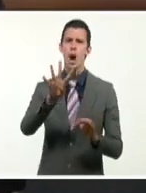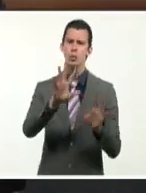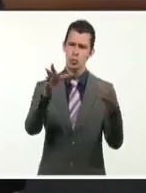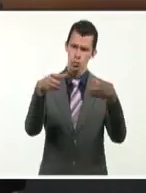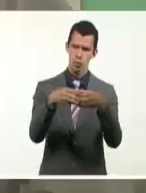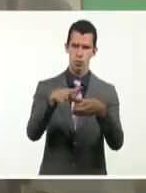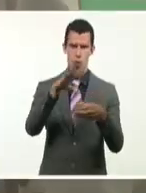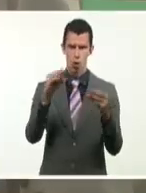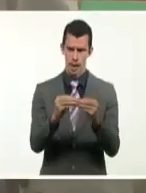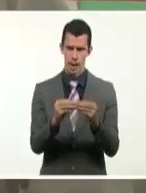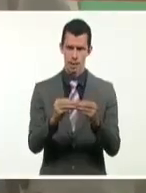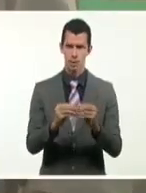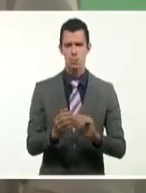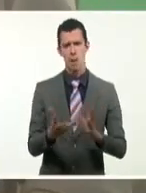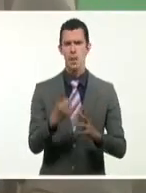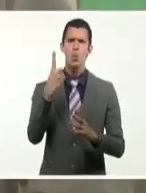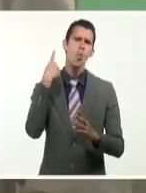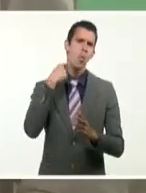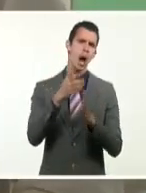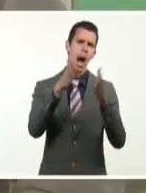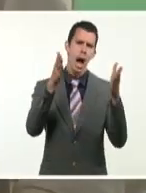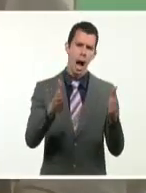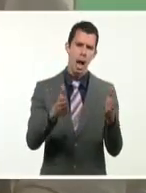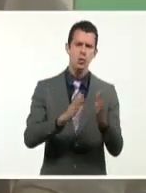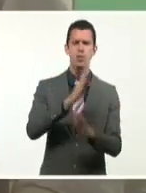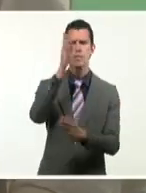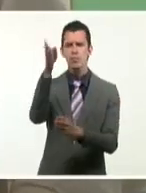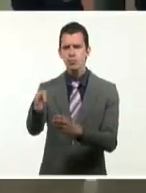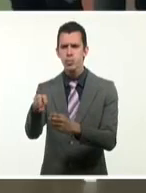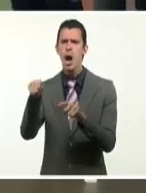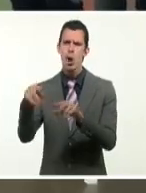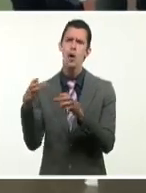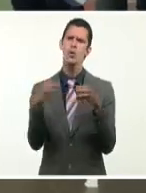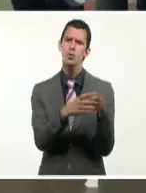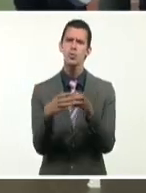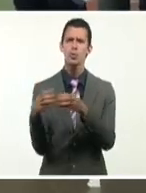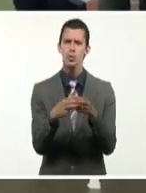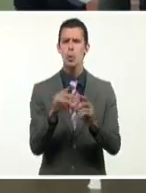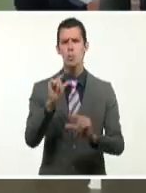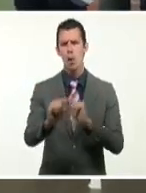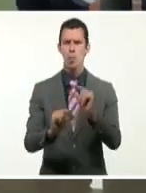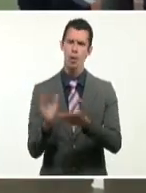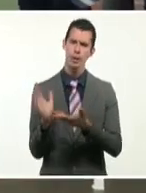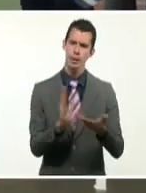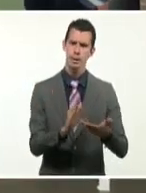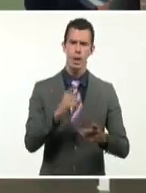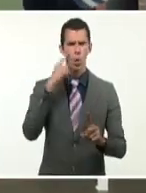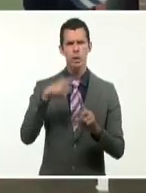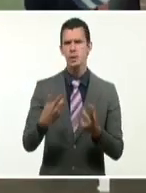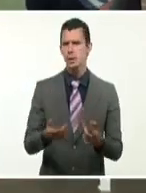partió desde hace más de un año a la hermana nación africana para combatir la pandemia de la